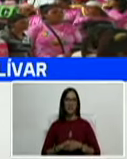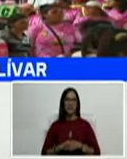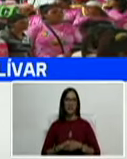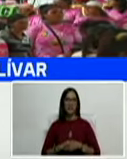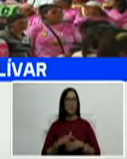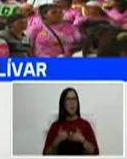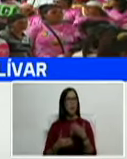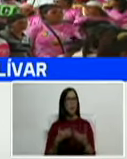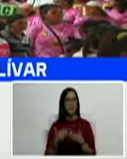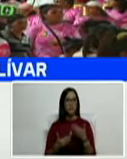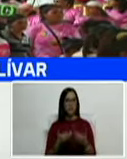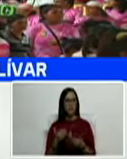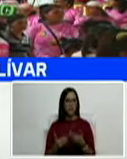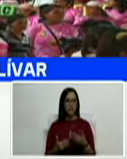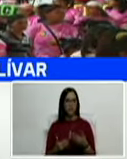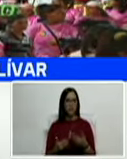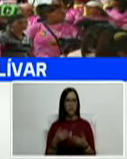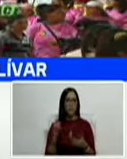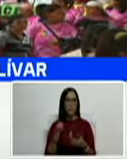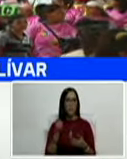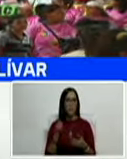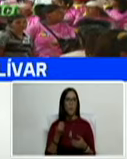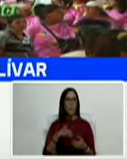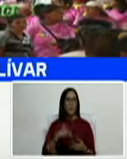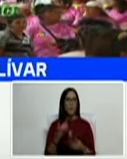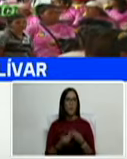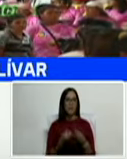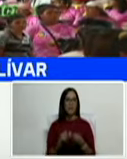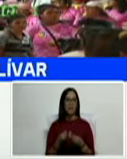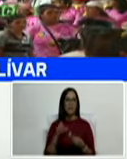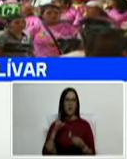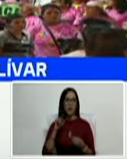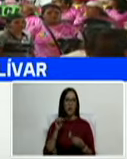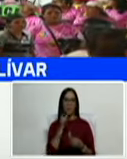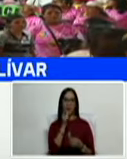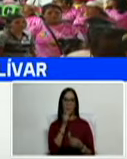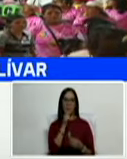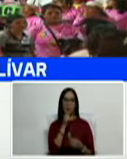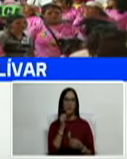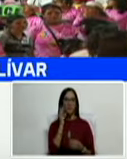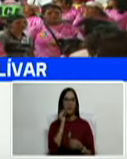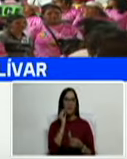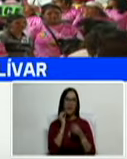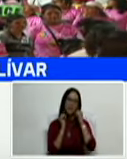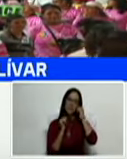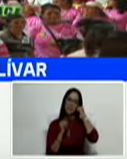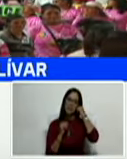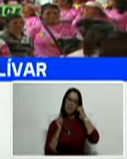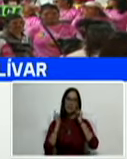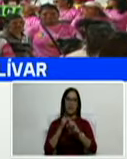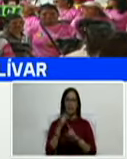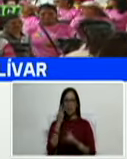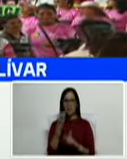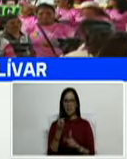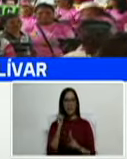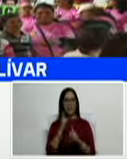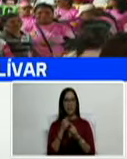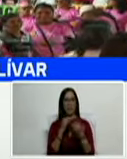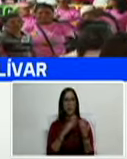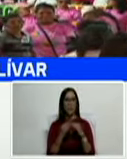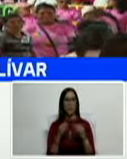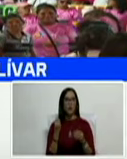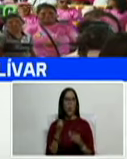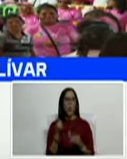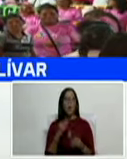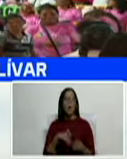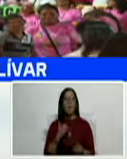este proceso, ¿cómo podemos hacer? Eloína, te voy a hacer una pregunta con tu experiencia desde Petare, desde las comunas.